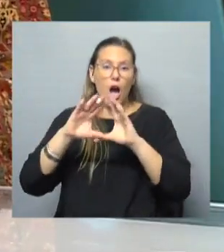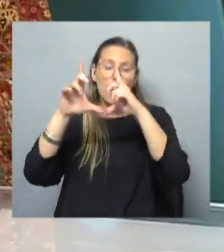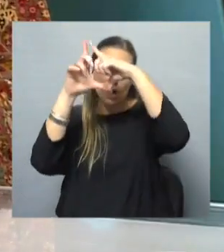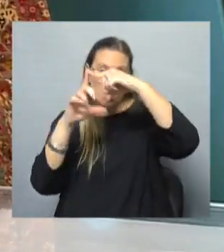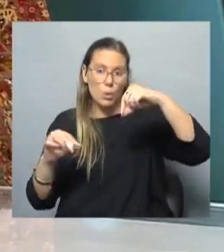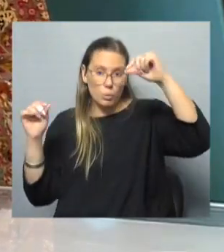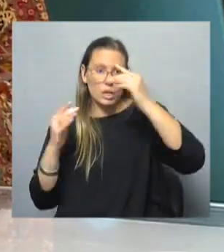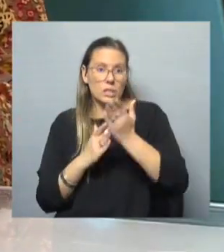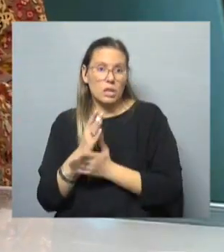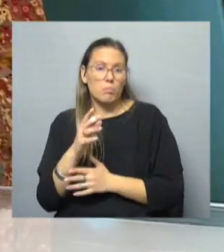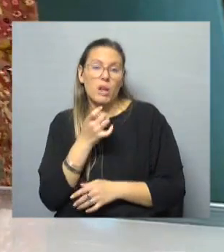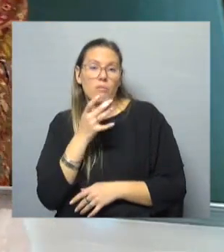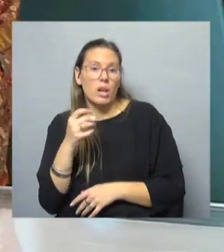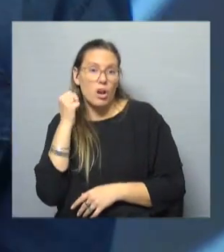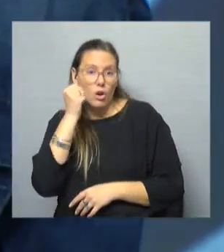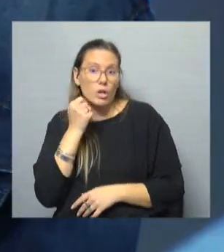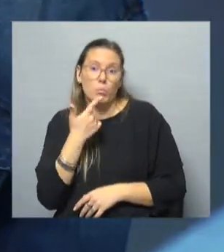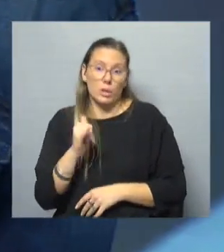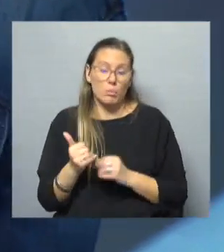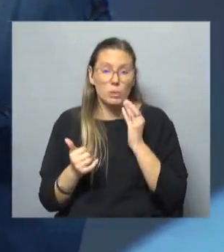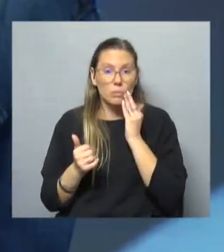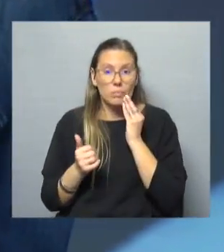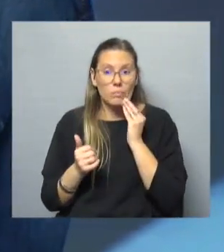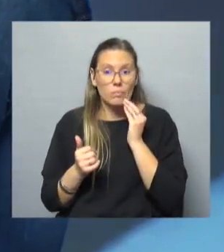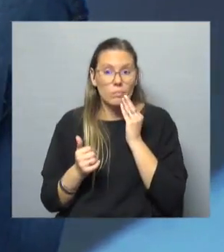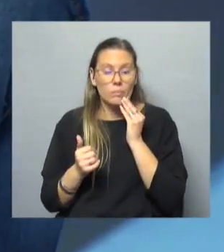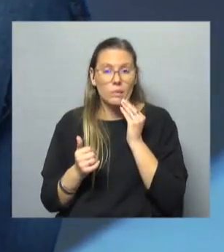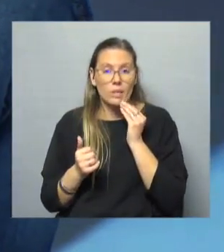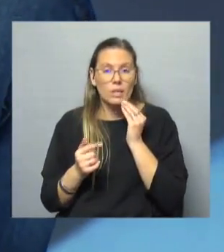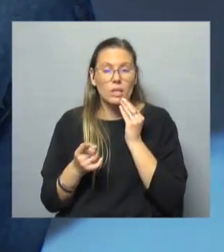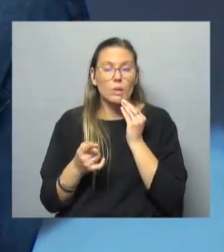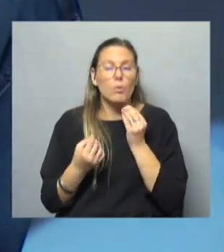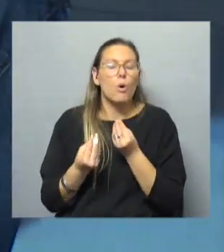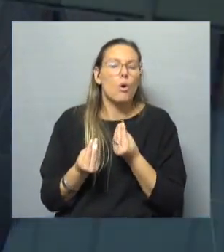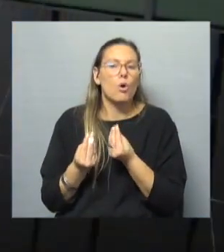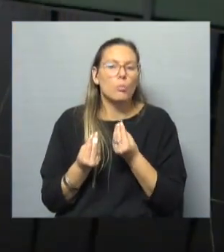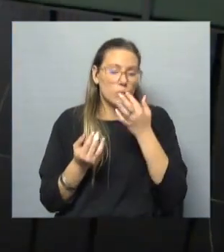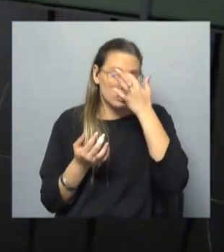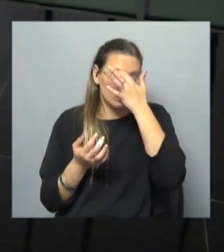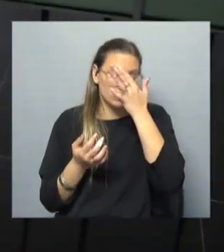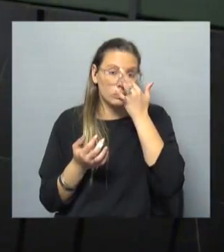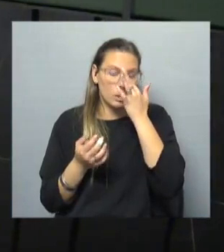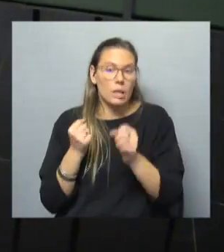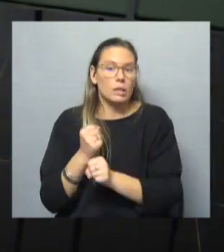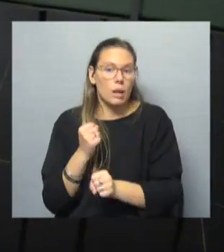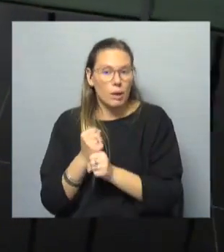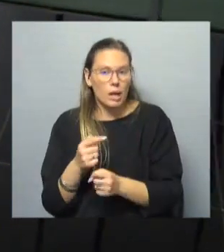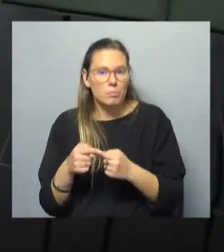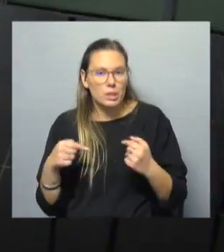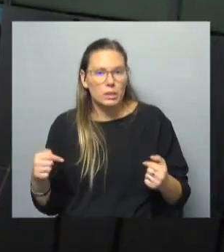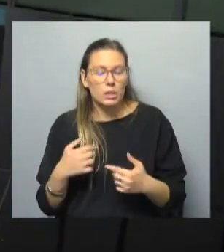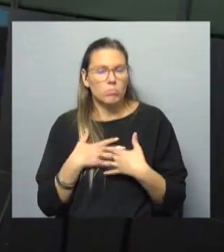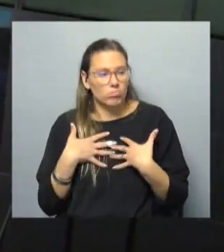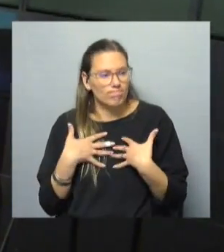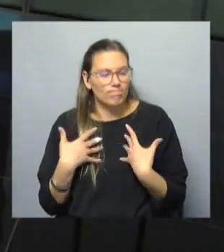Exacto, para siempre. Exacto. Entonces, bueno, eso es un poco lo que... ¿Y a vos cómo te atravesó entonces también trabajar con ese material? Porque... Claro, me atravesó